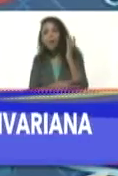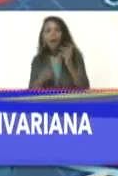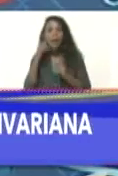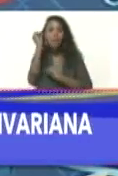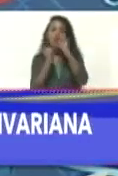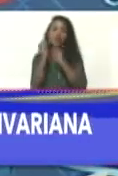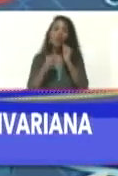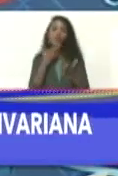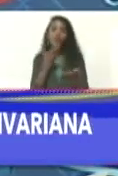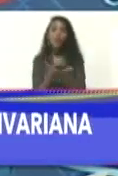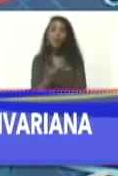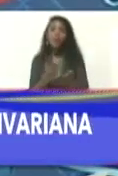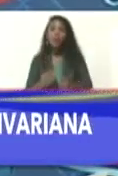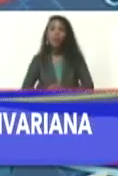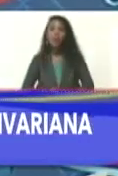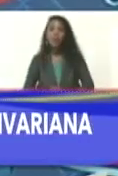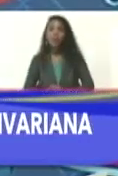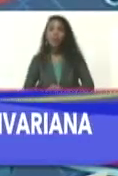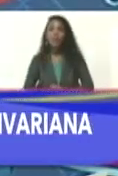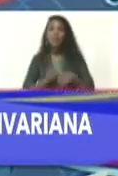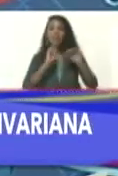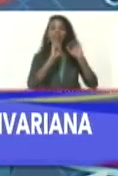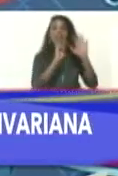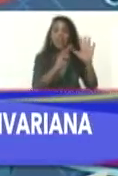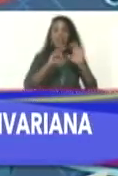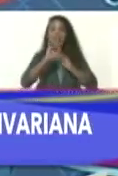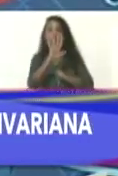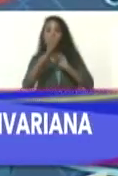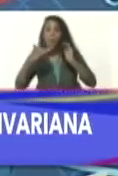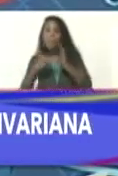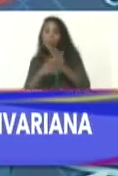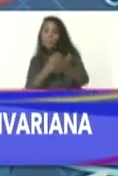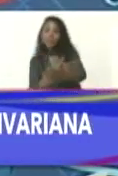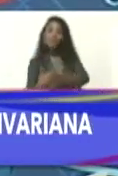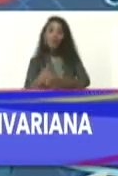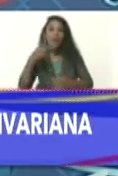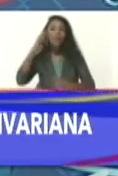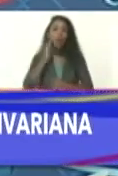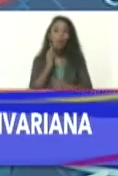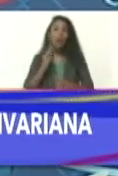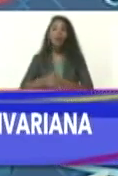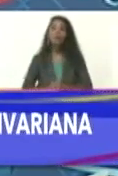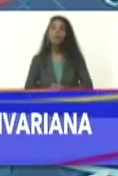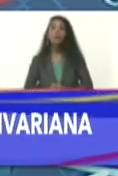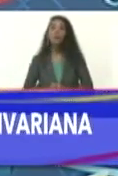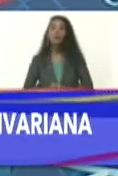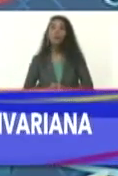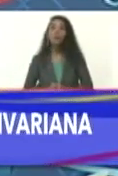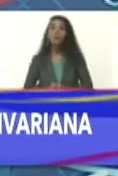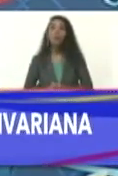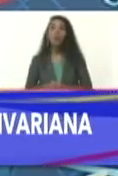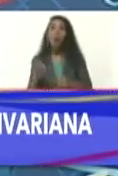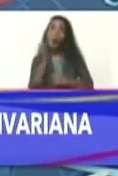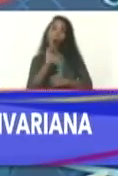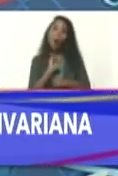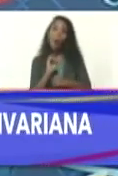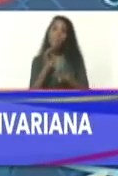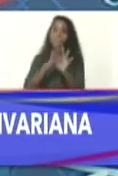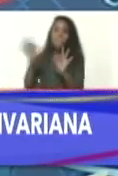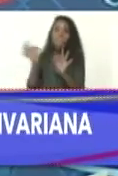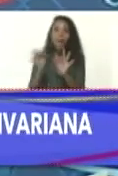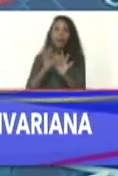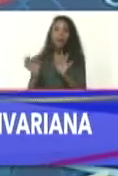solicitando 75 mil millones de bolívares, o su equivalente en